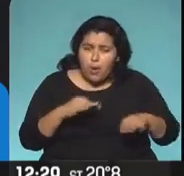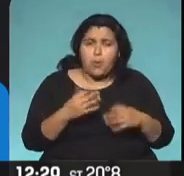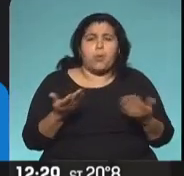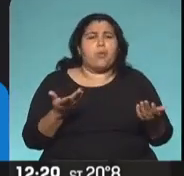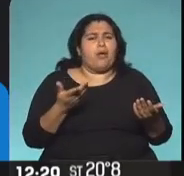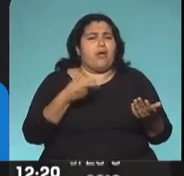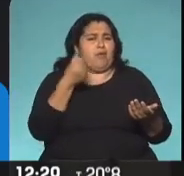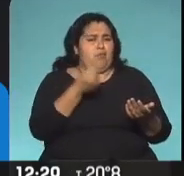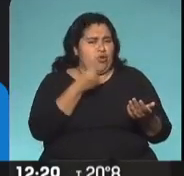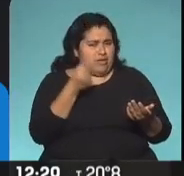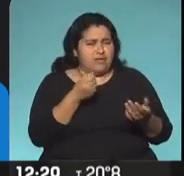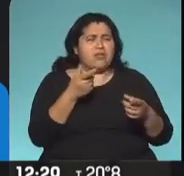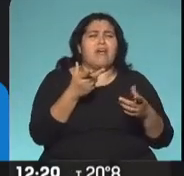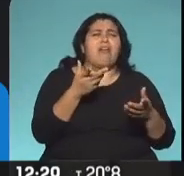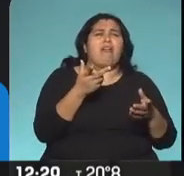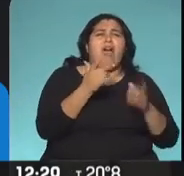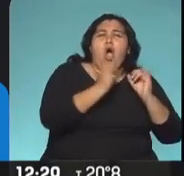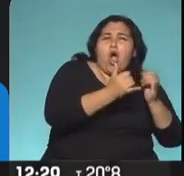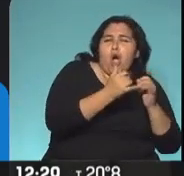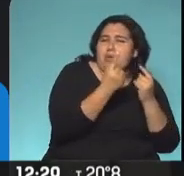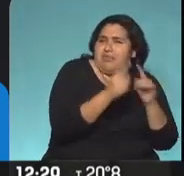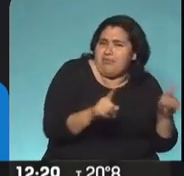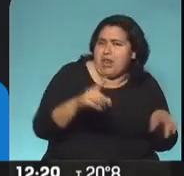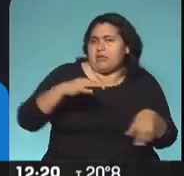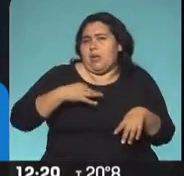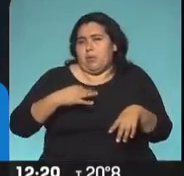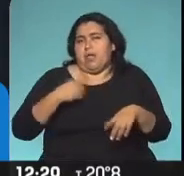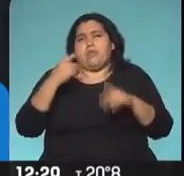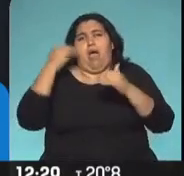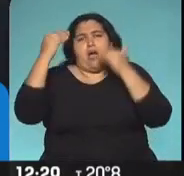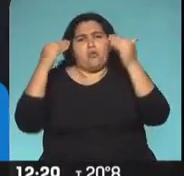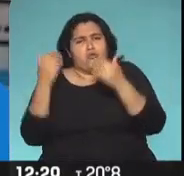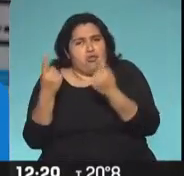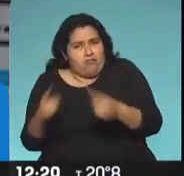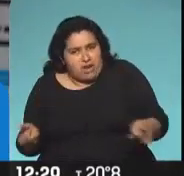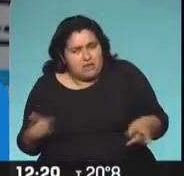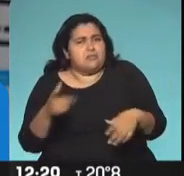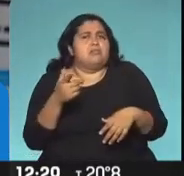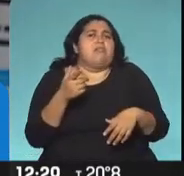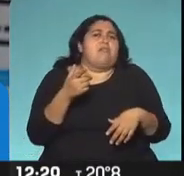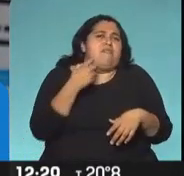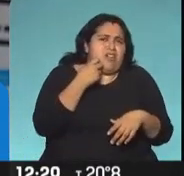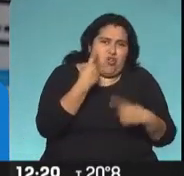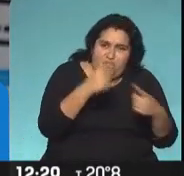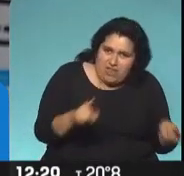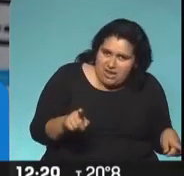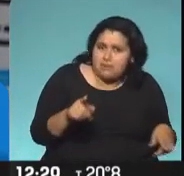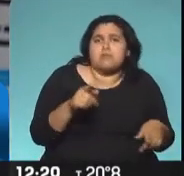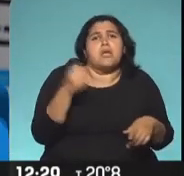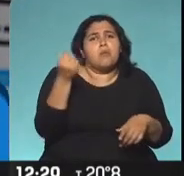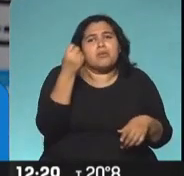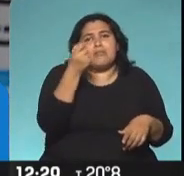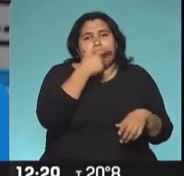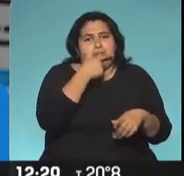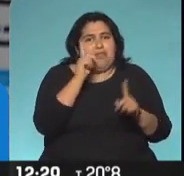no es lo mismo un adolescente que un adulto joven que una persona de la tercera edad y habitualmente se suman medicación